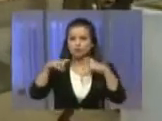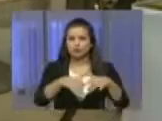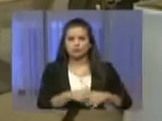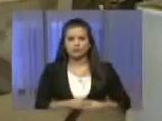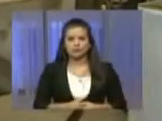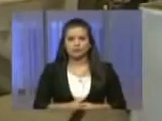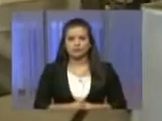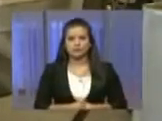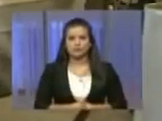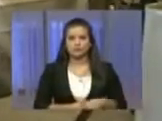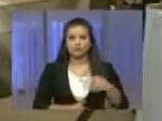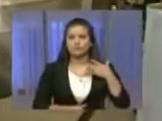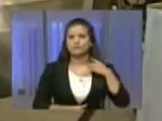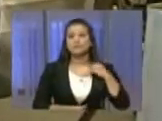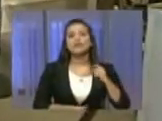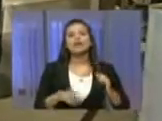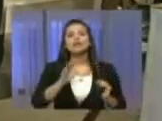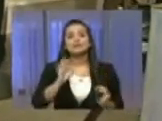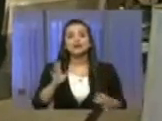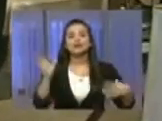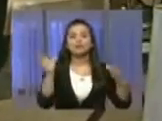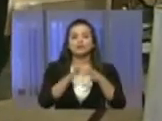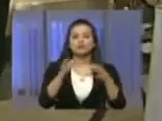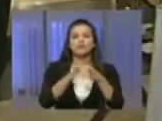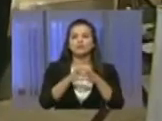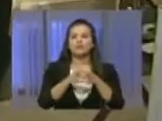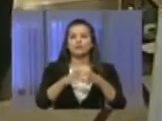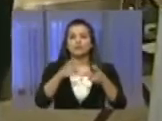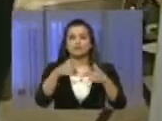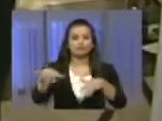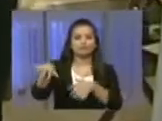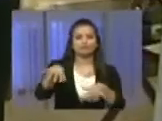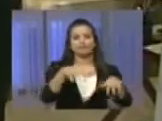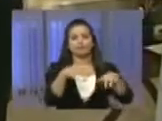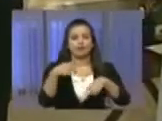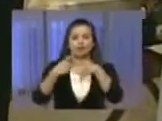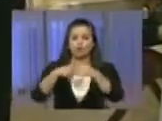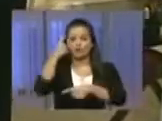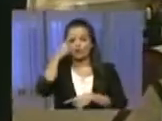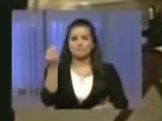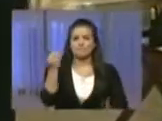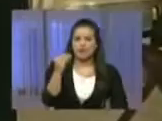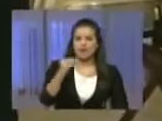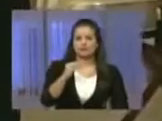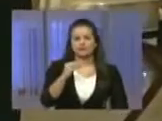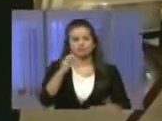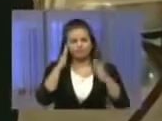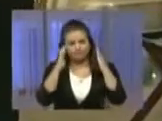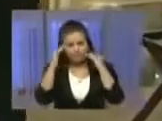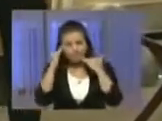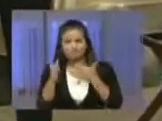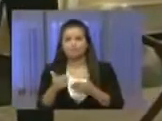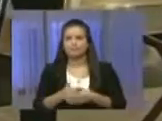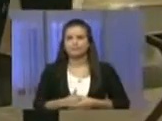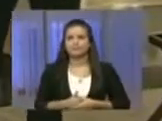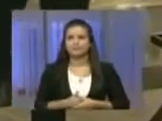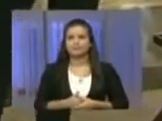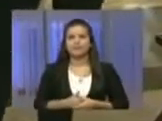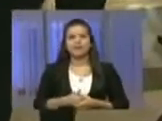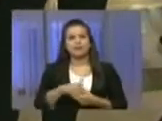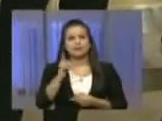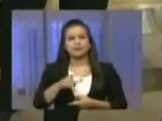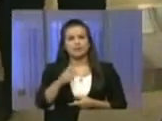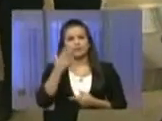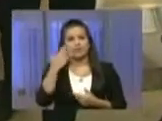lados frente a la banda de los zombis Tenemos que trabajar cada vez con más amor con más dedicación aquí tenemos un conjunto de